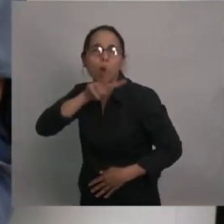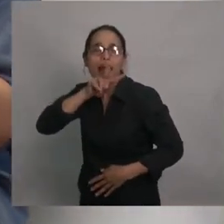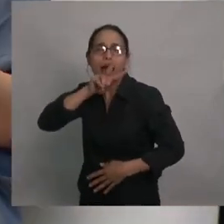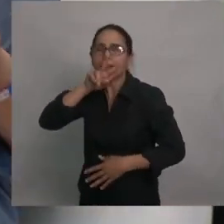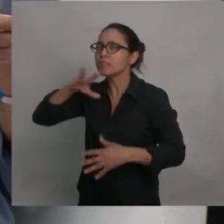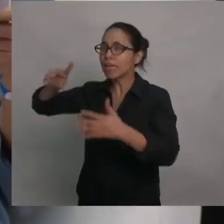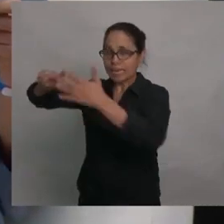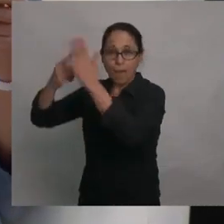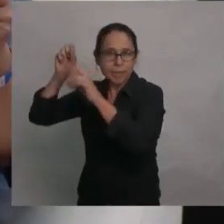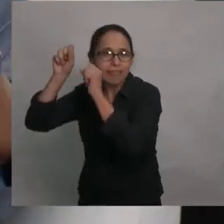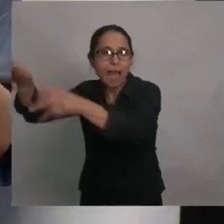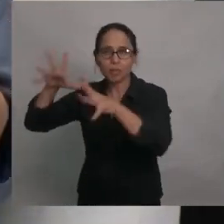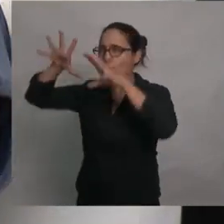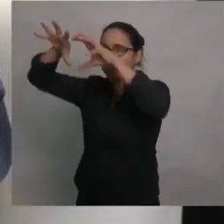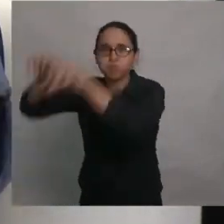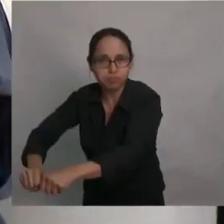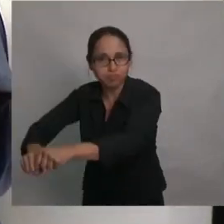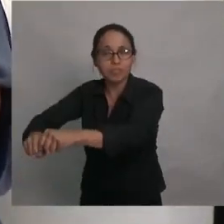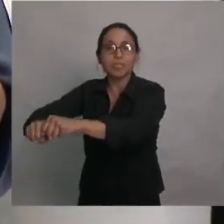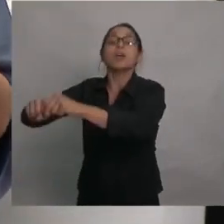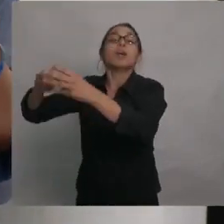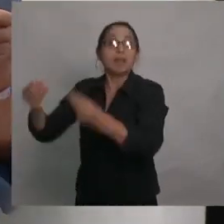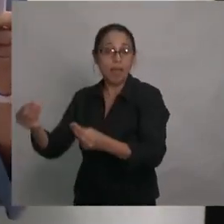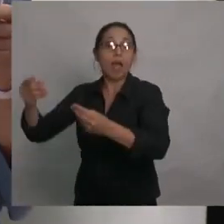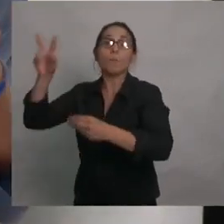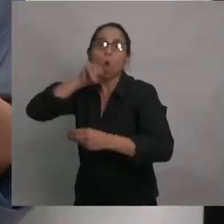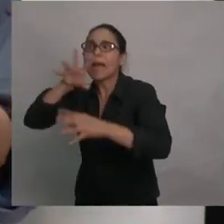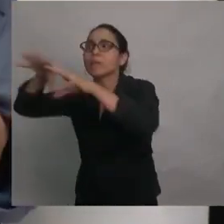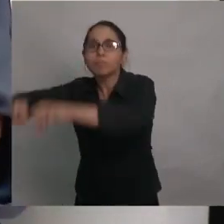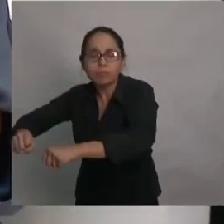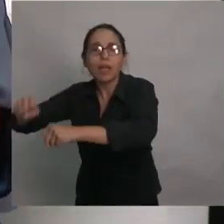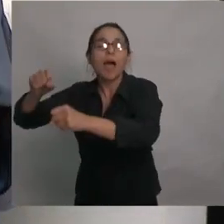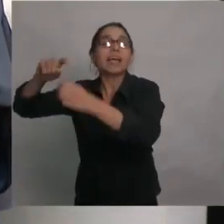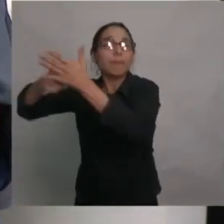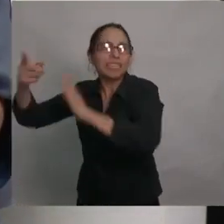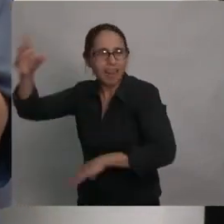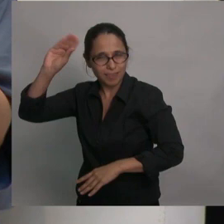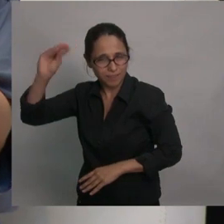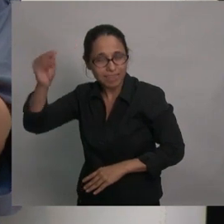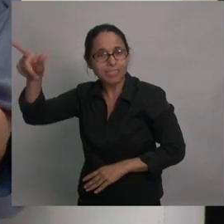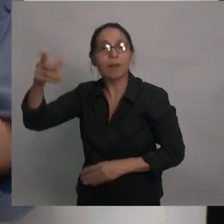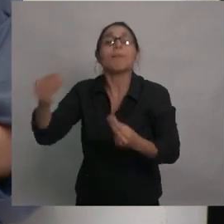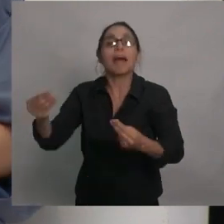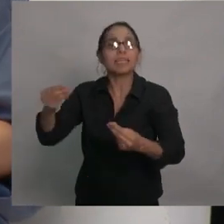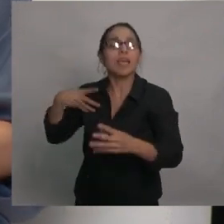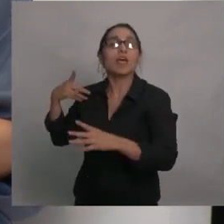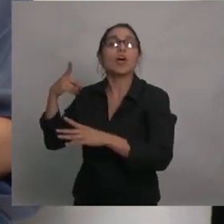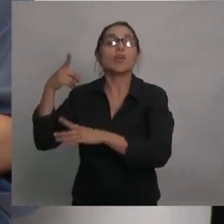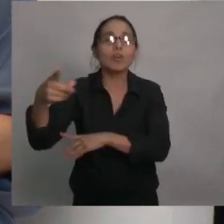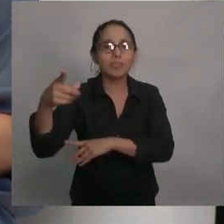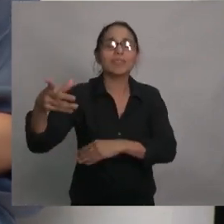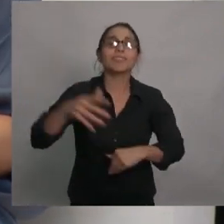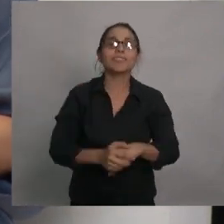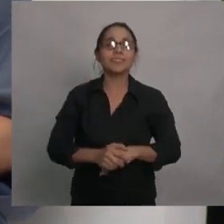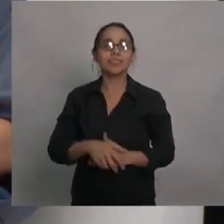2015 para manifestarse contra la violencia sexual y el racismo. Y en agosto de ese mismo año, la Marcha de las